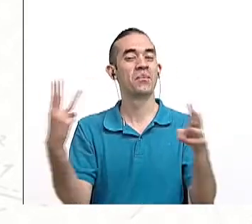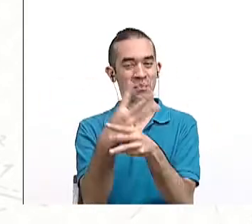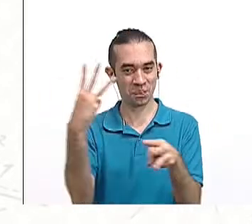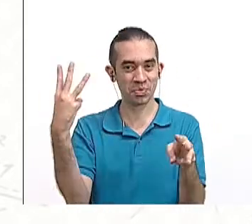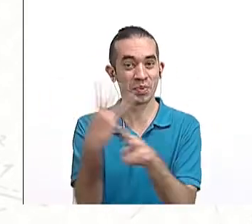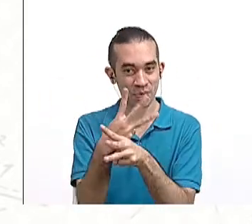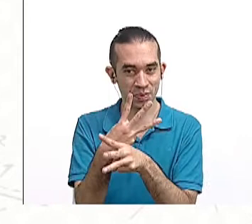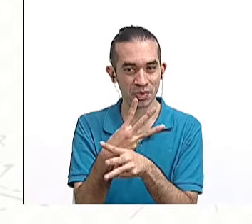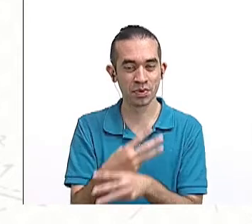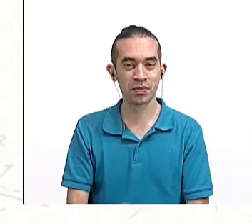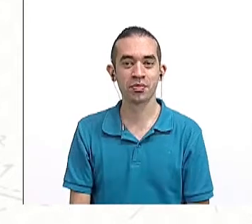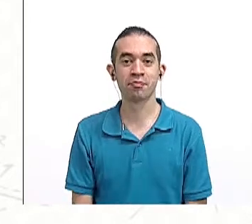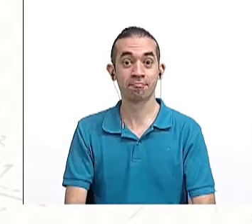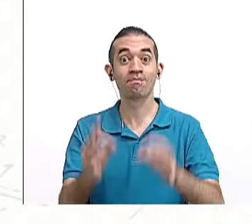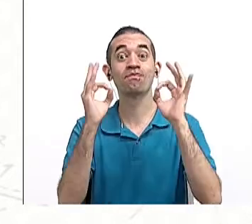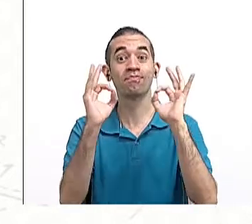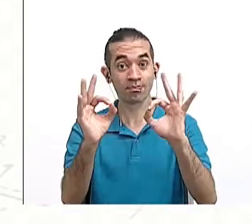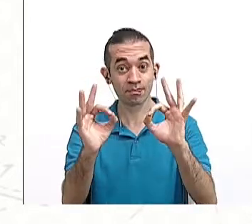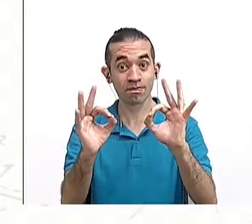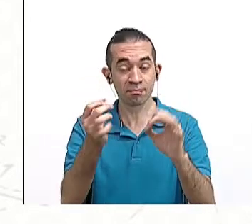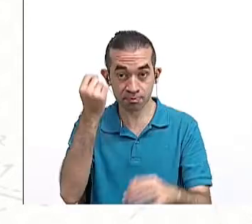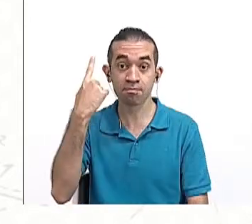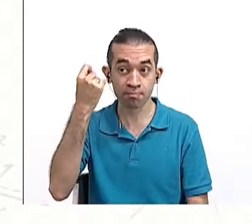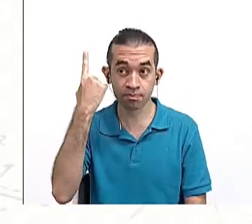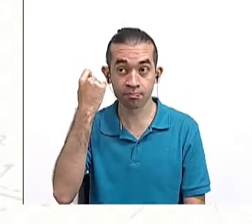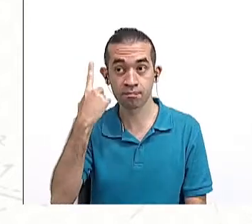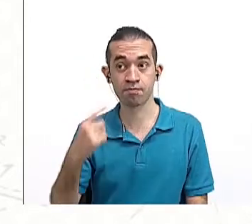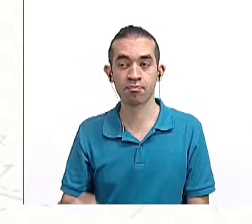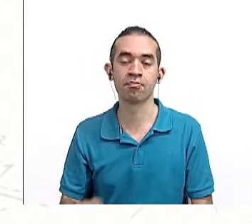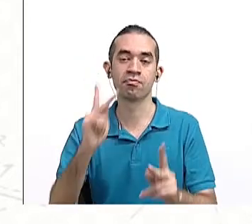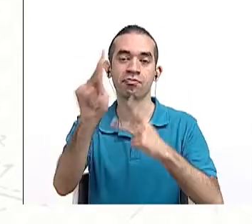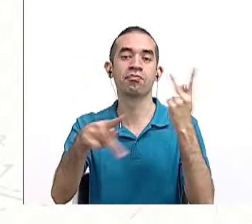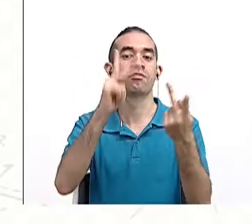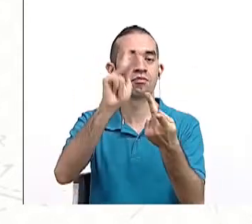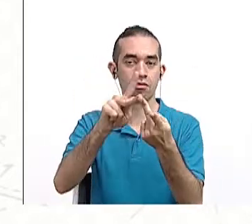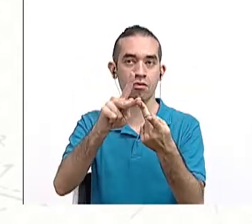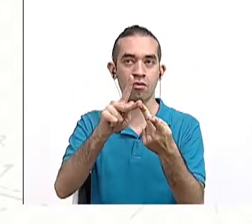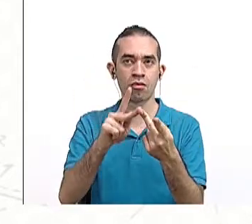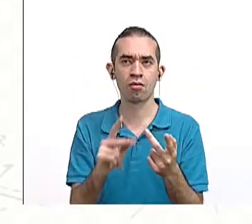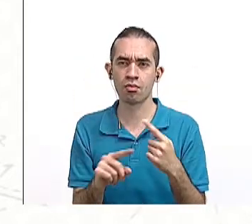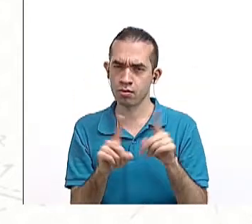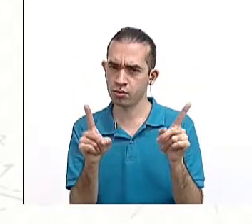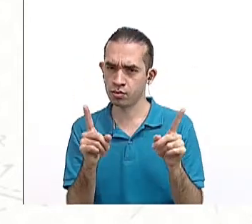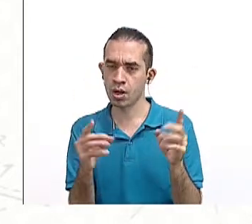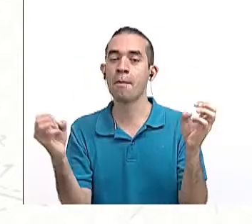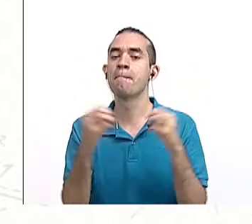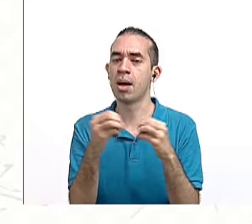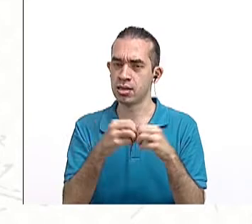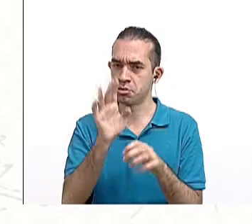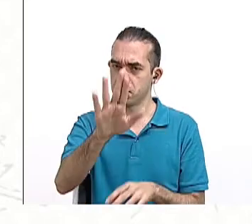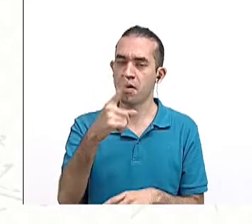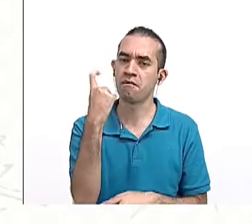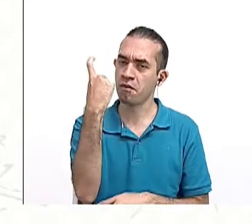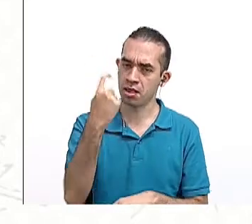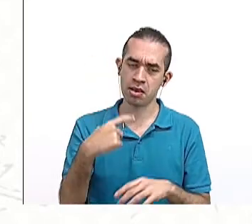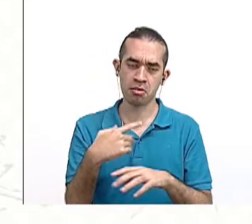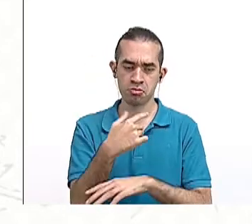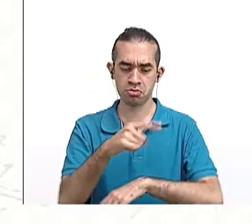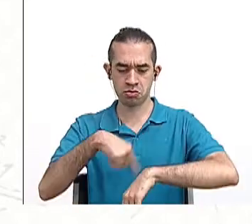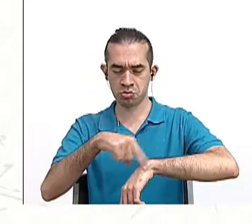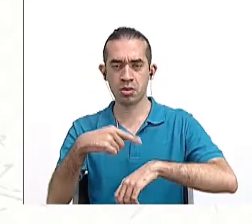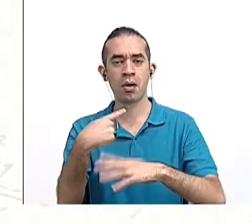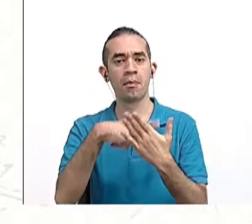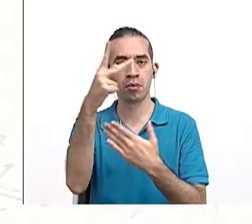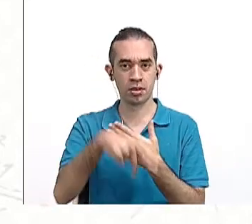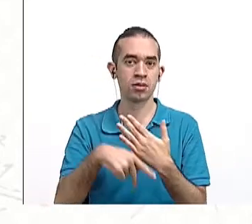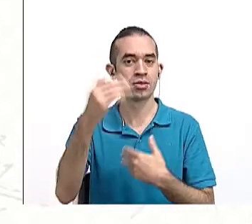matemáticas vamos bien me entendieron perfecto pero tenemos más tranquilos falta mucho el programa yo sé que